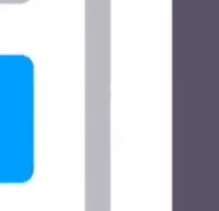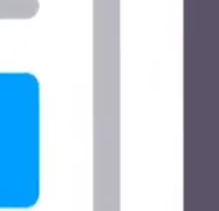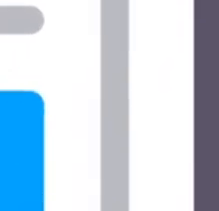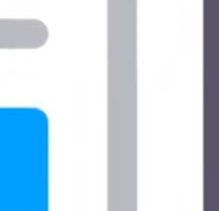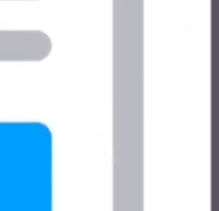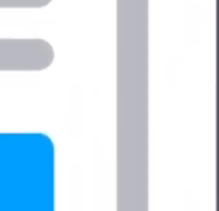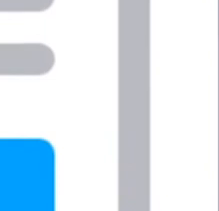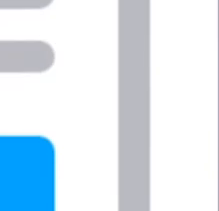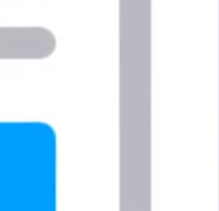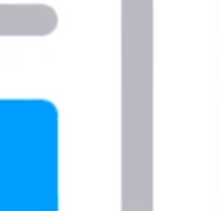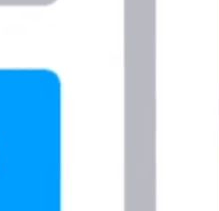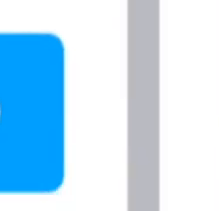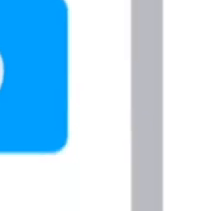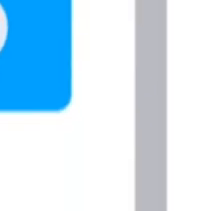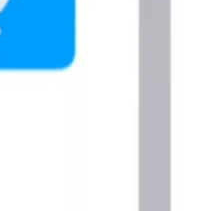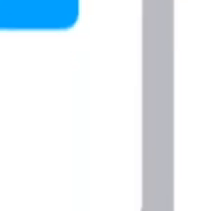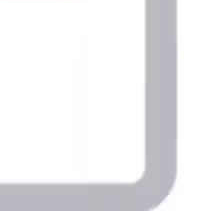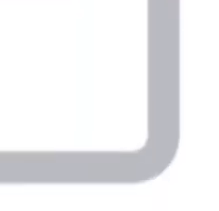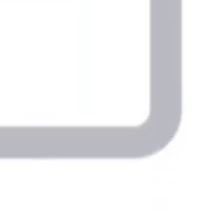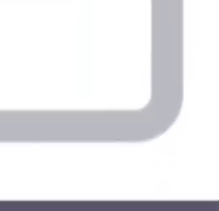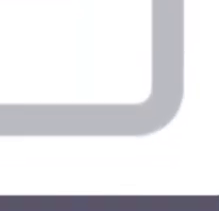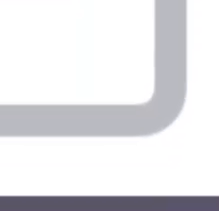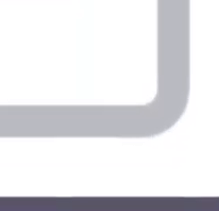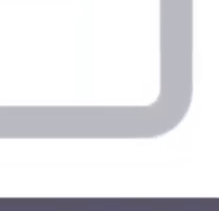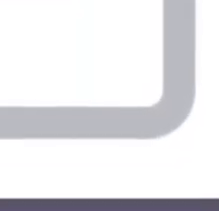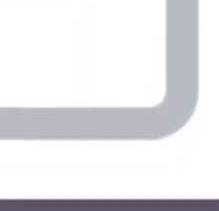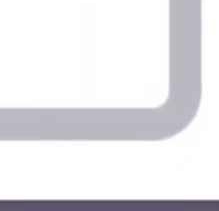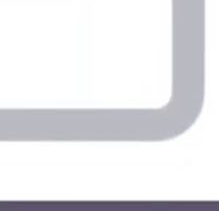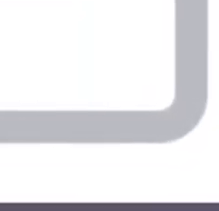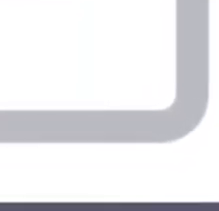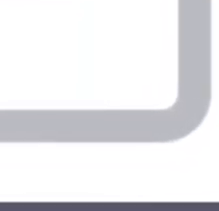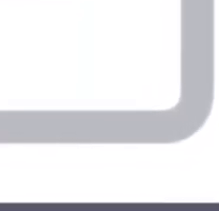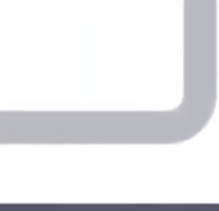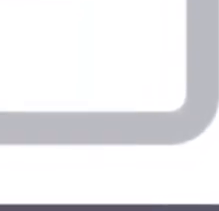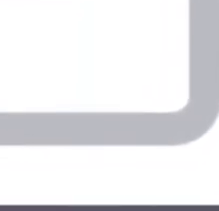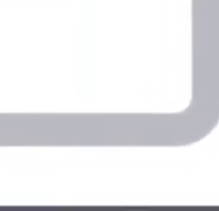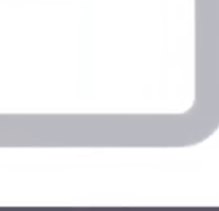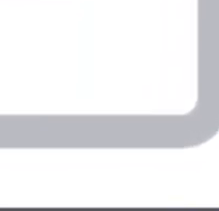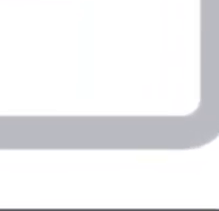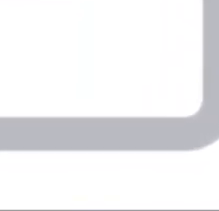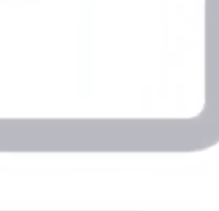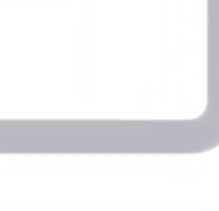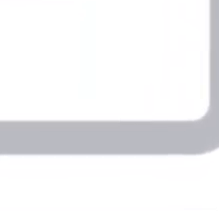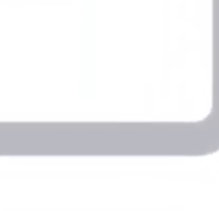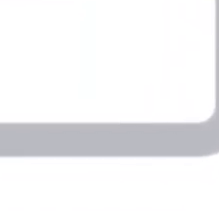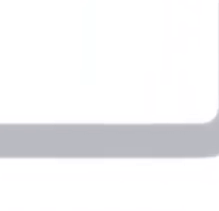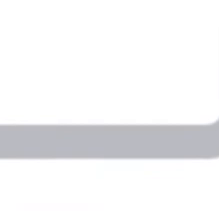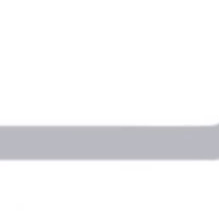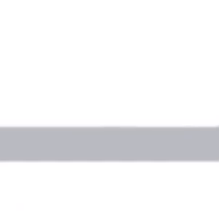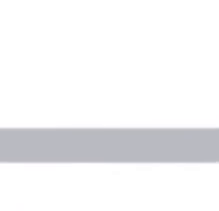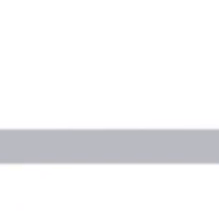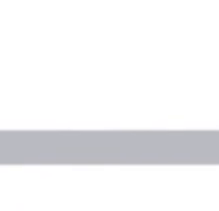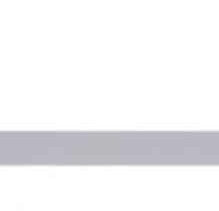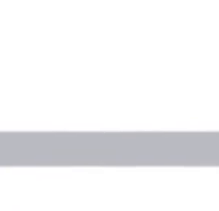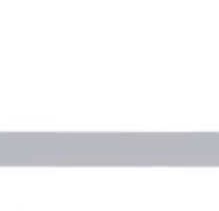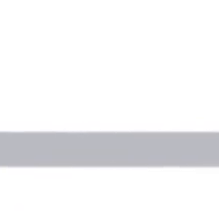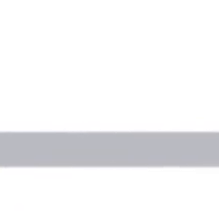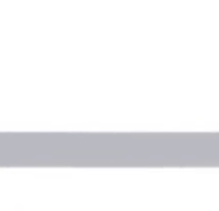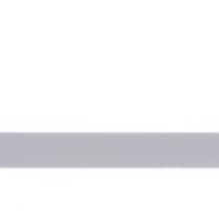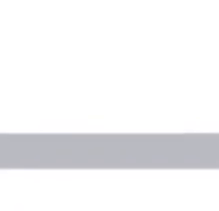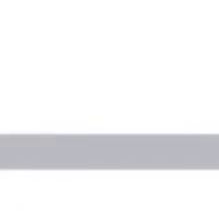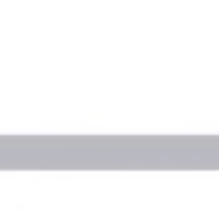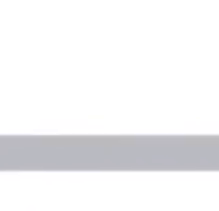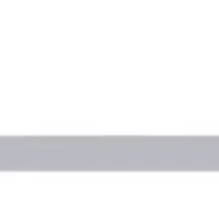para realizar la diferencia a ambos géneros de una manera abreviada. Por ejemplo, la barra, el guión y la arroba. Sin